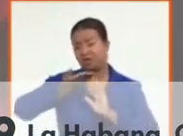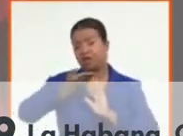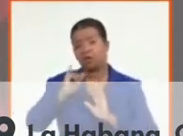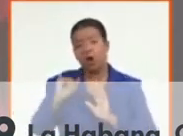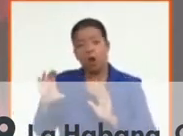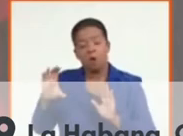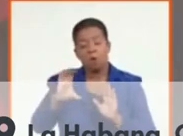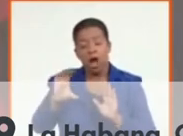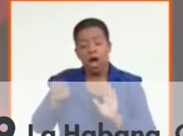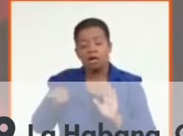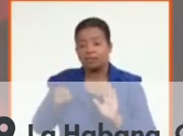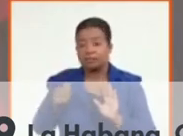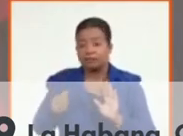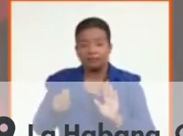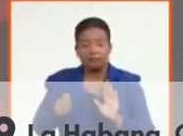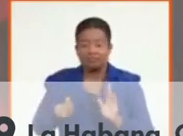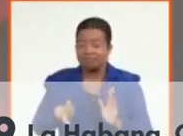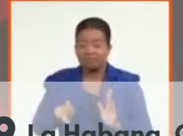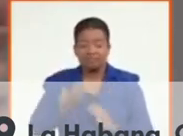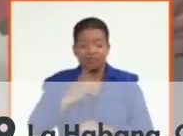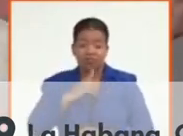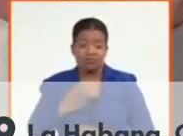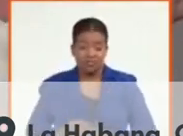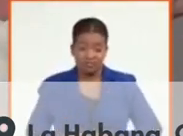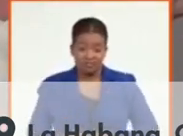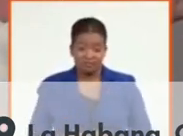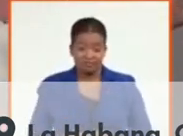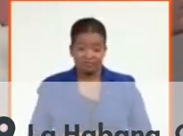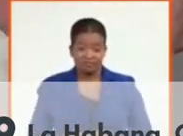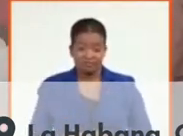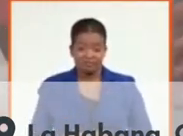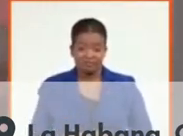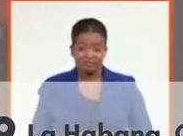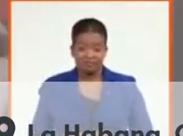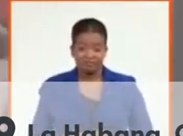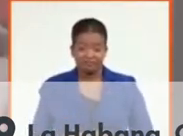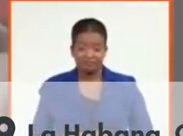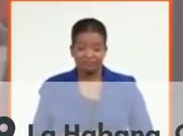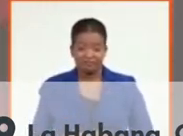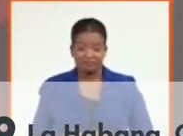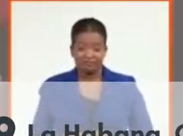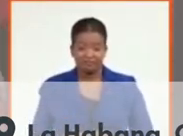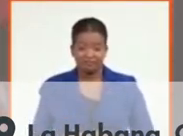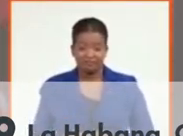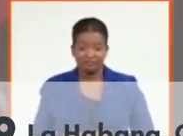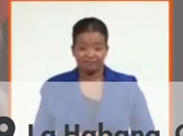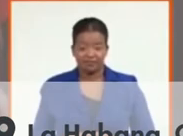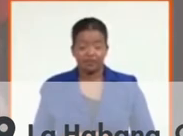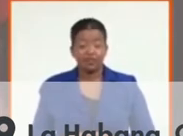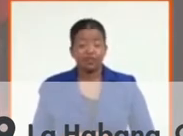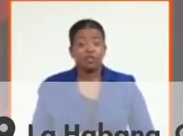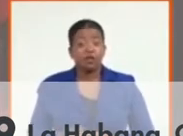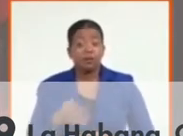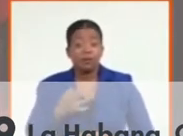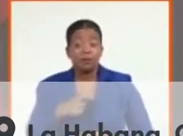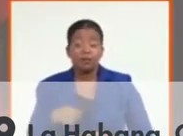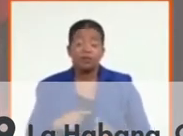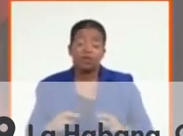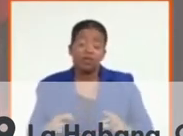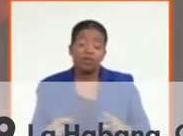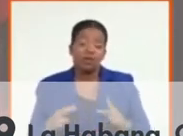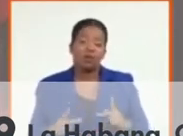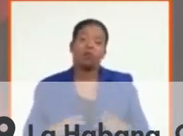incremento ese incremento se lo iba a hacer al final se iba a volver nulo y entonces íbamos a volver otra vez al mismo